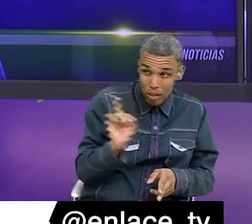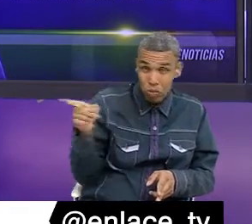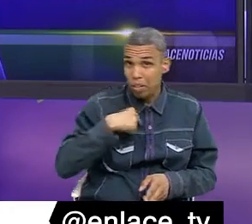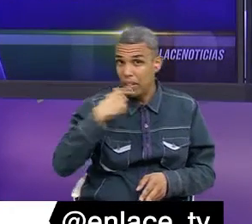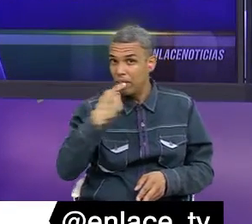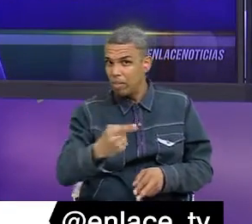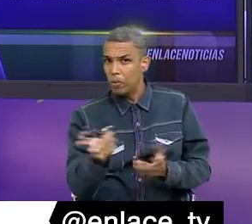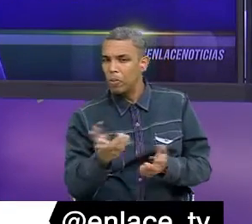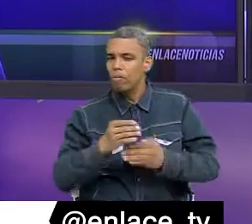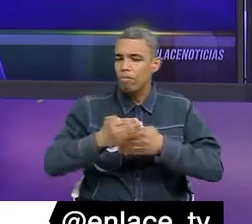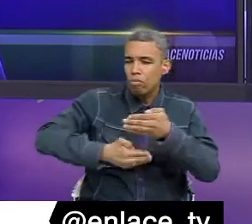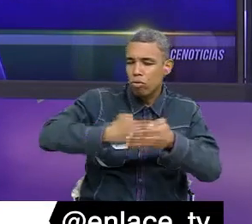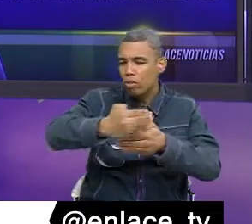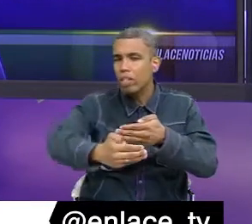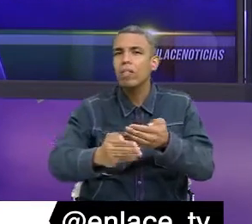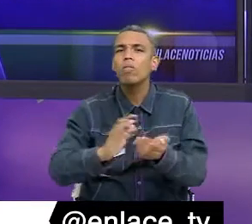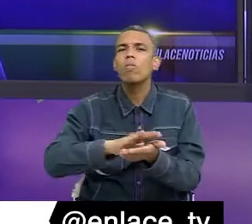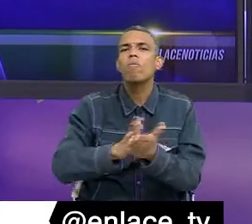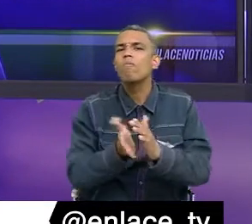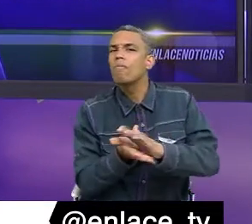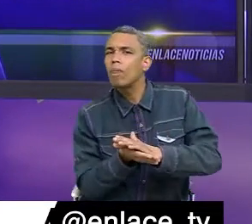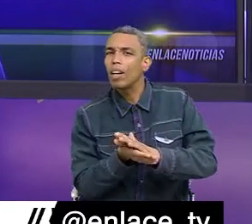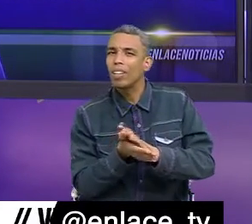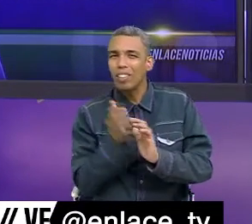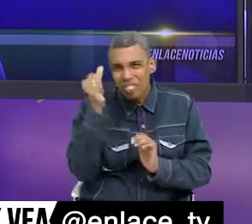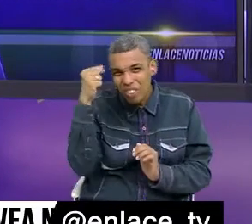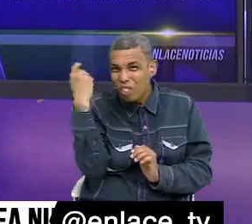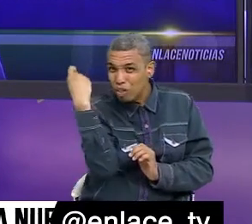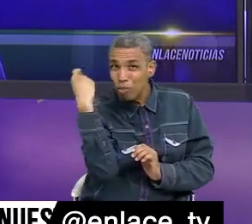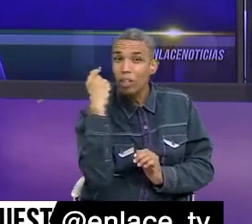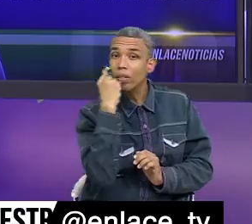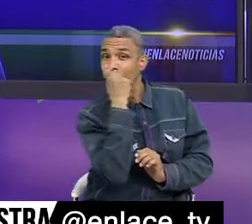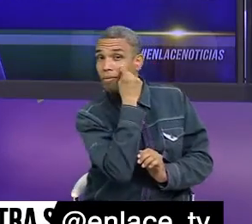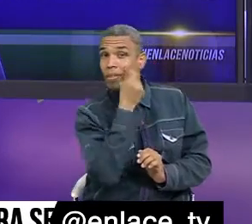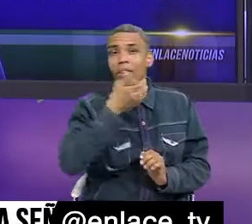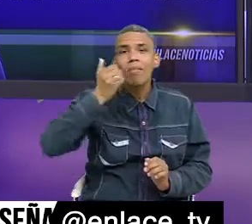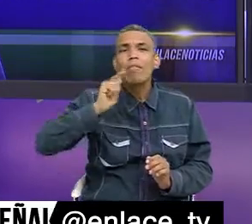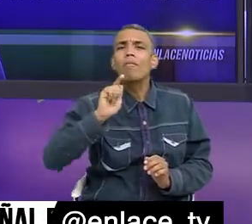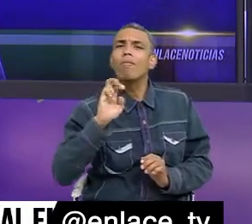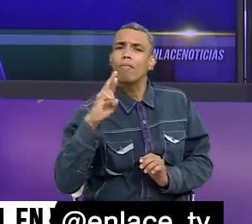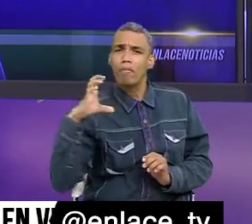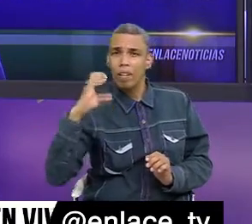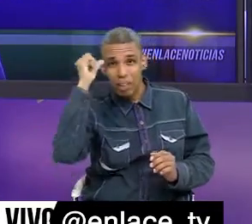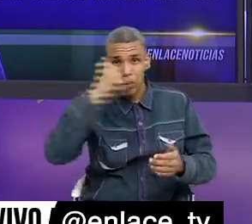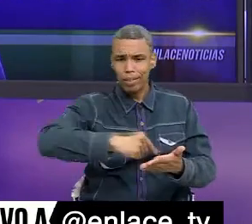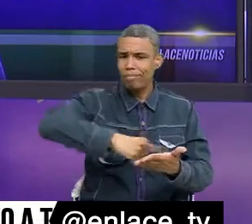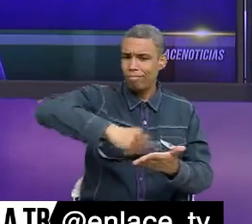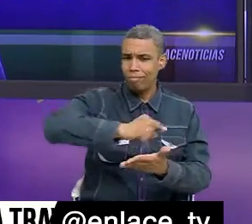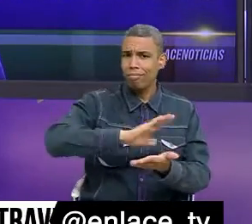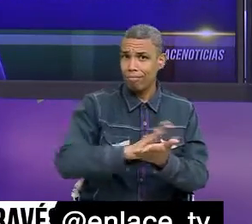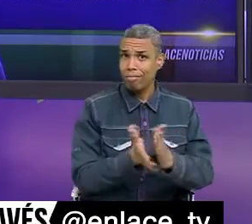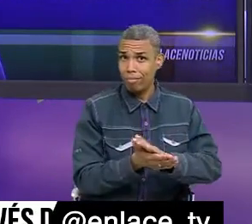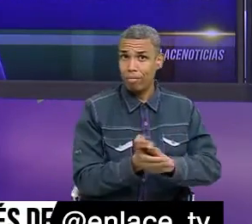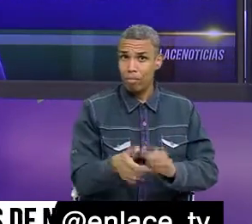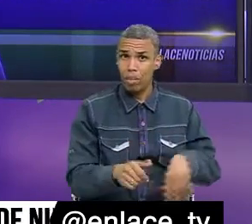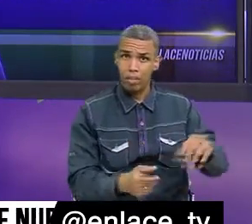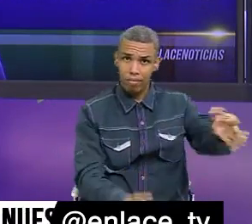Magdalena Medio, donde no se instalará zona de ubicación por parte de las FARC. El líder católico se mostró sorprendido.